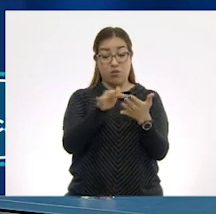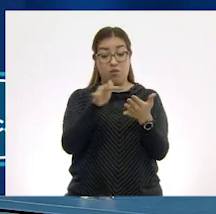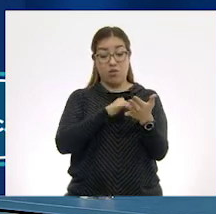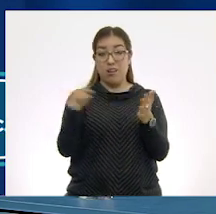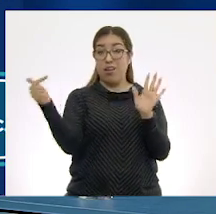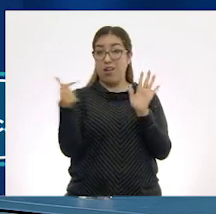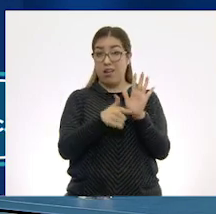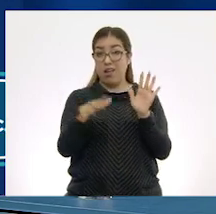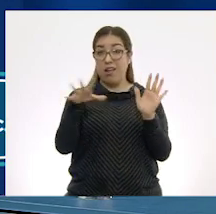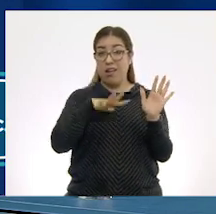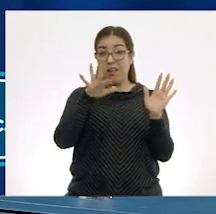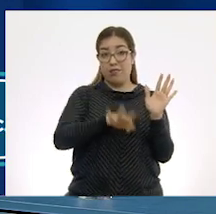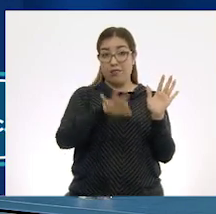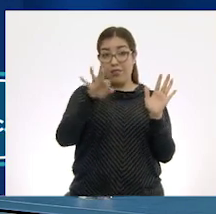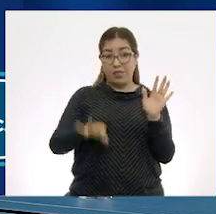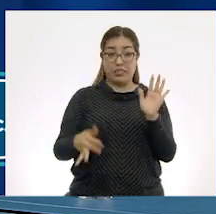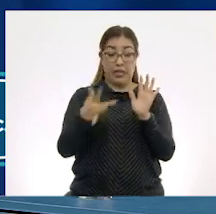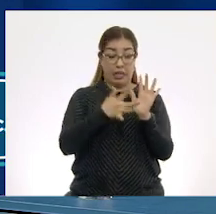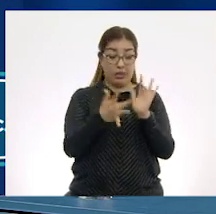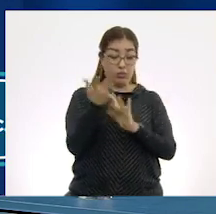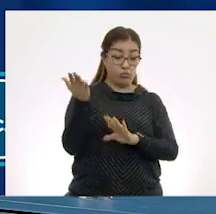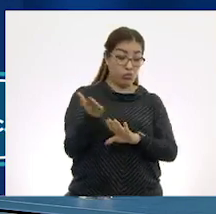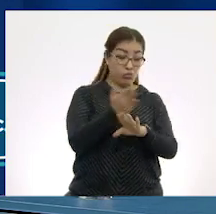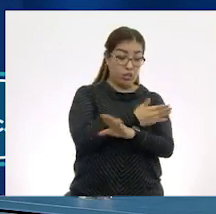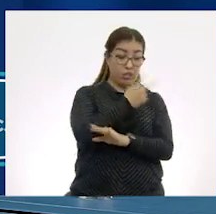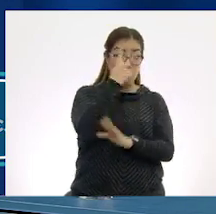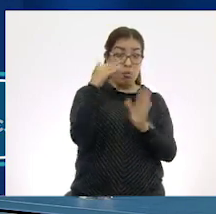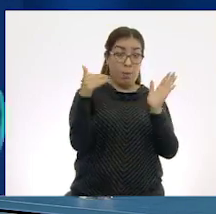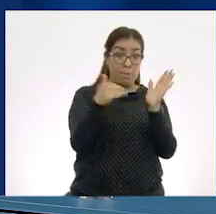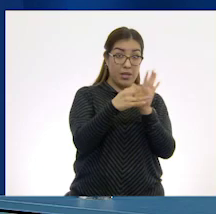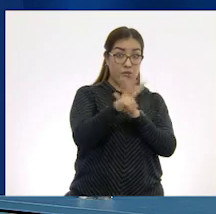de 2200 a.C. como el año en